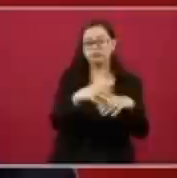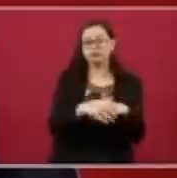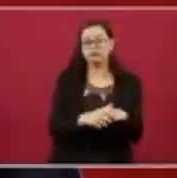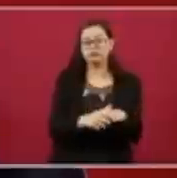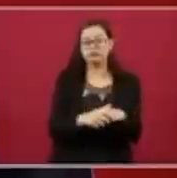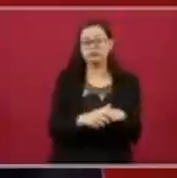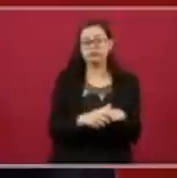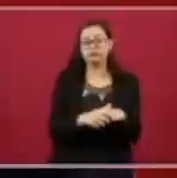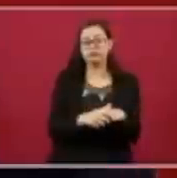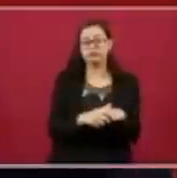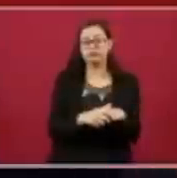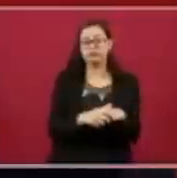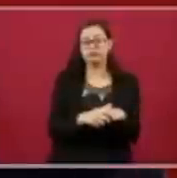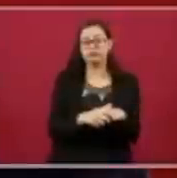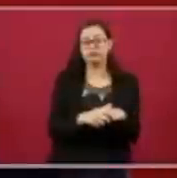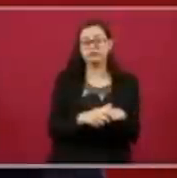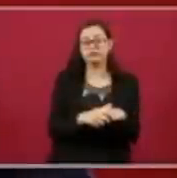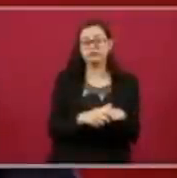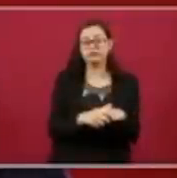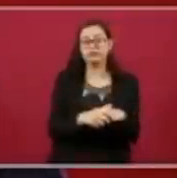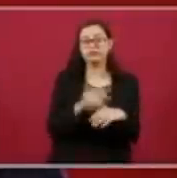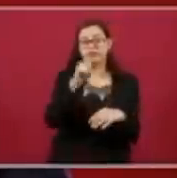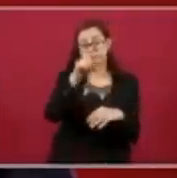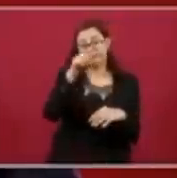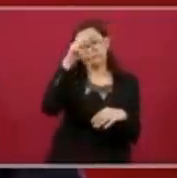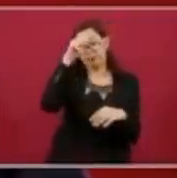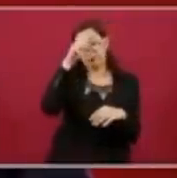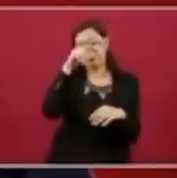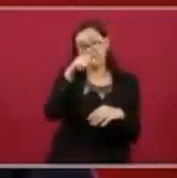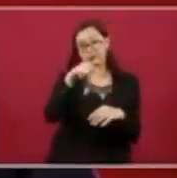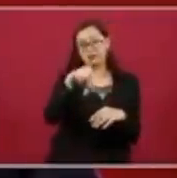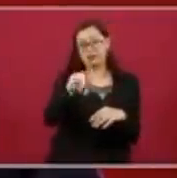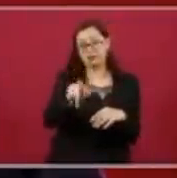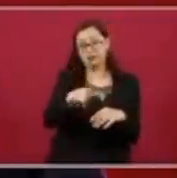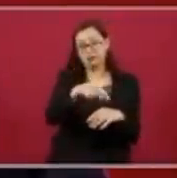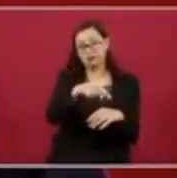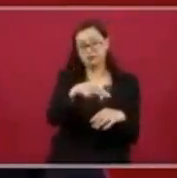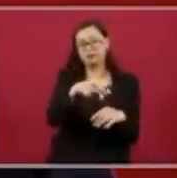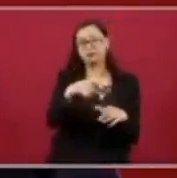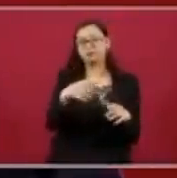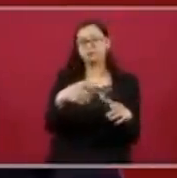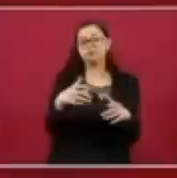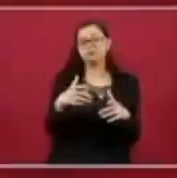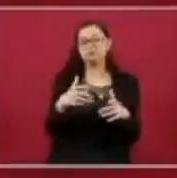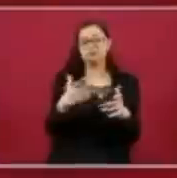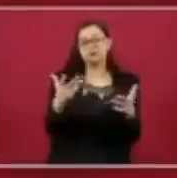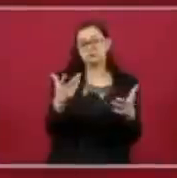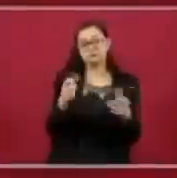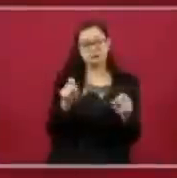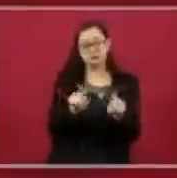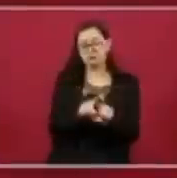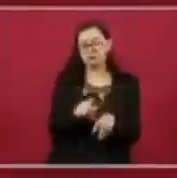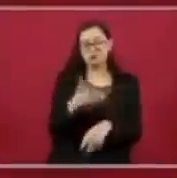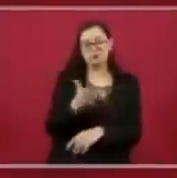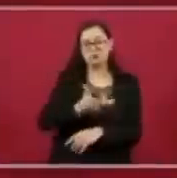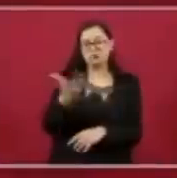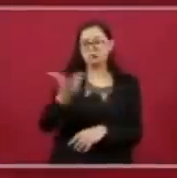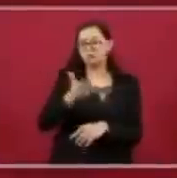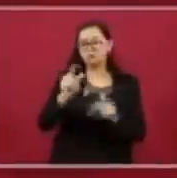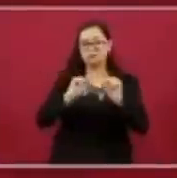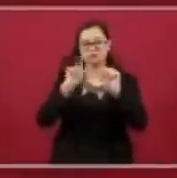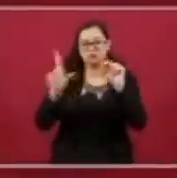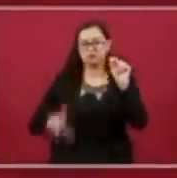reunión de seguridad en Monterrey, Nuevo León. Así lo vamos a hacer en todo el